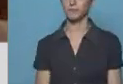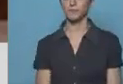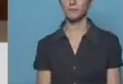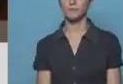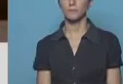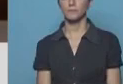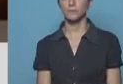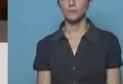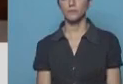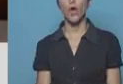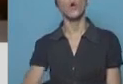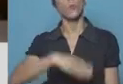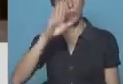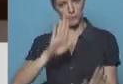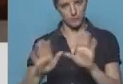su última elección.